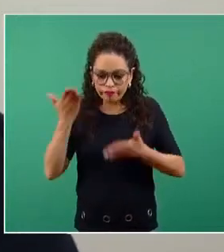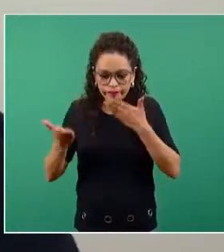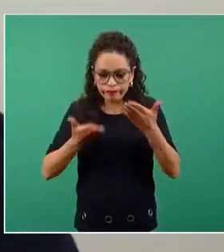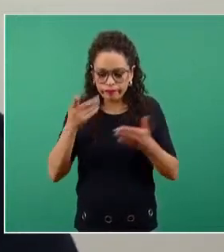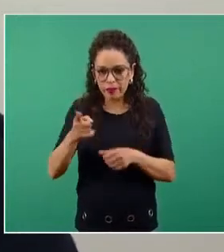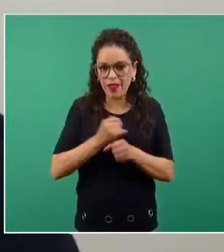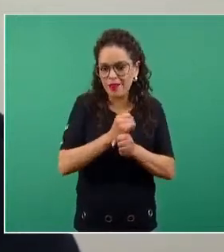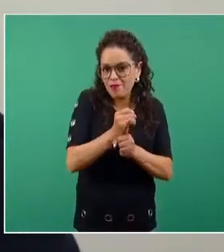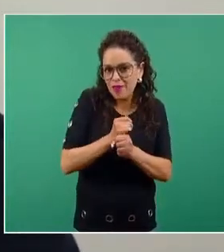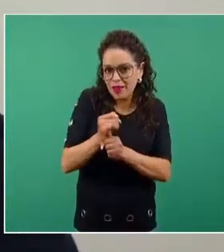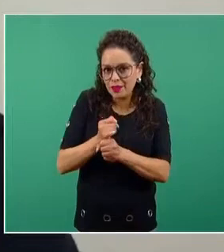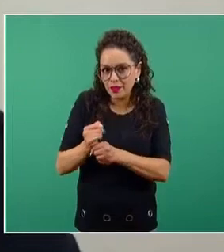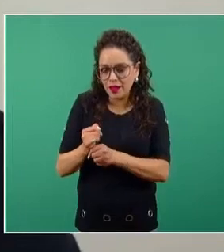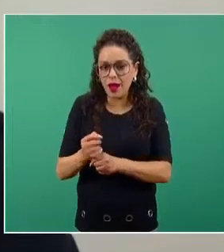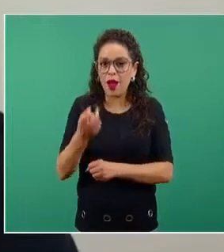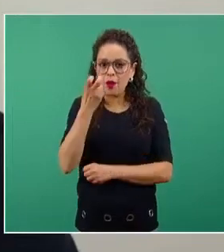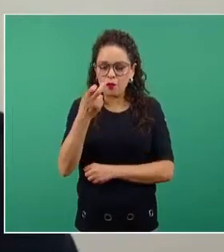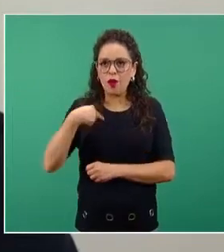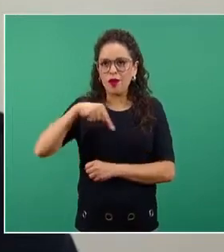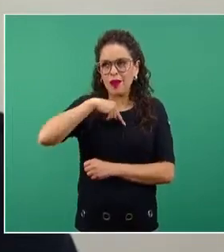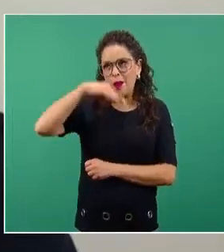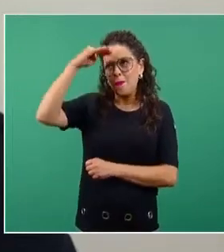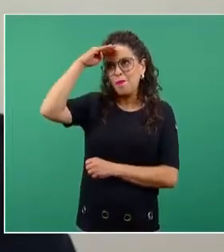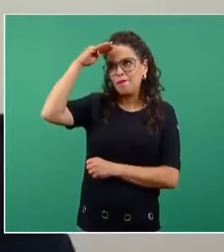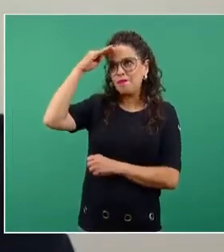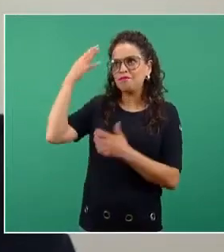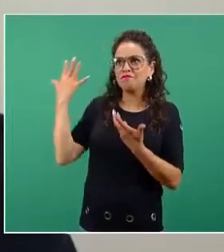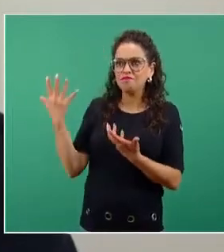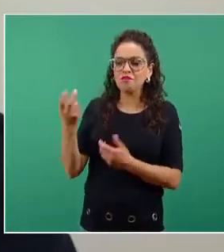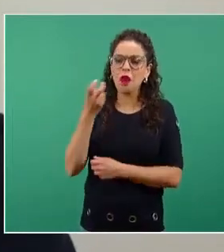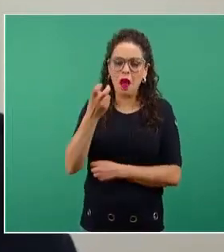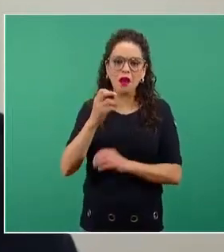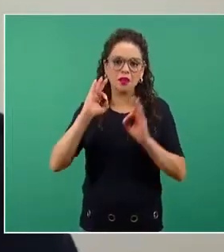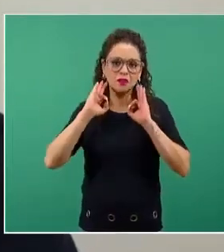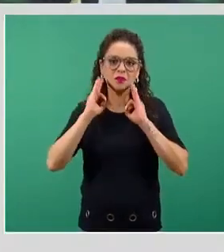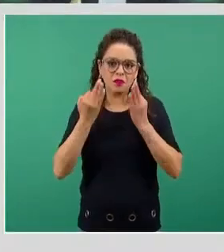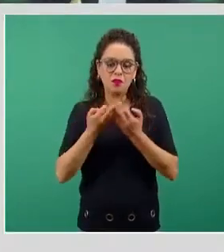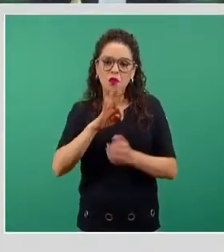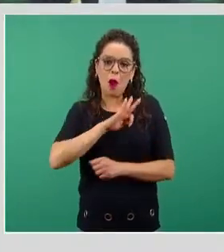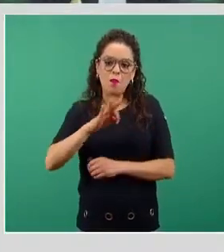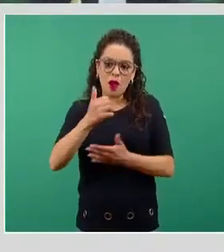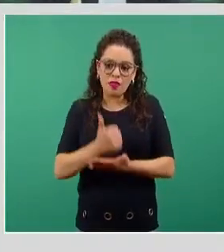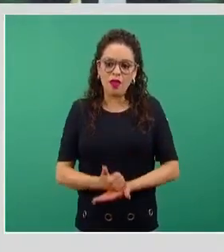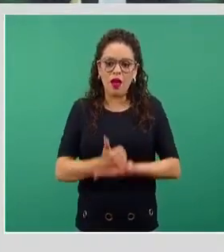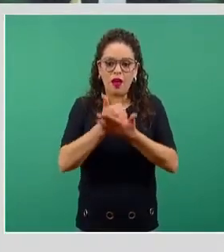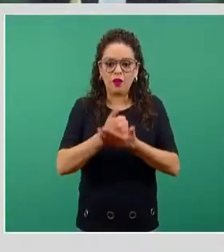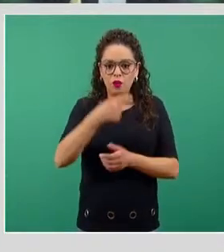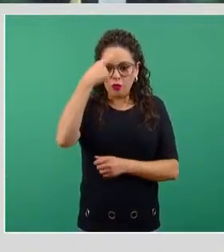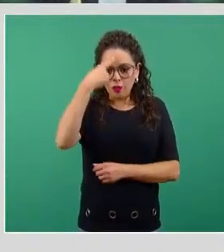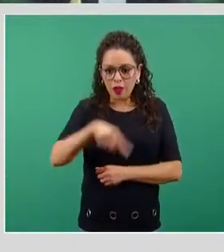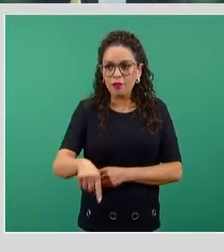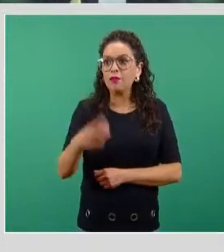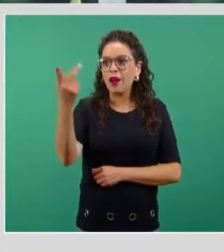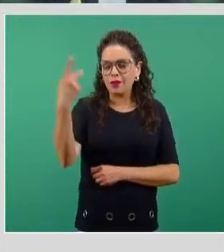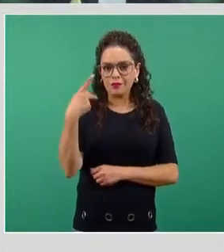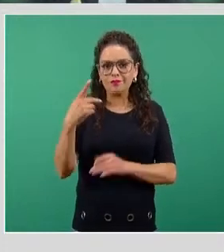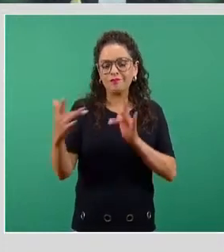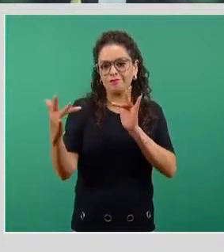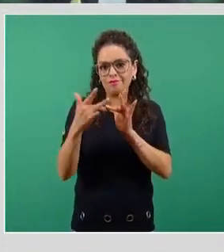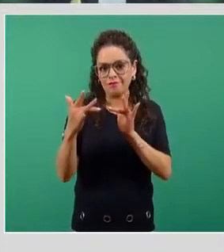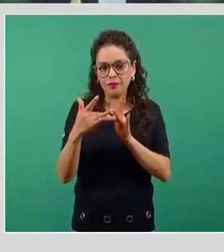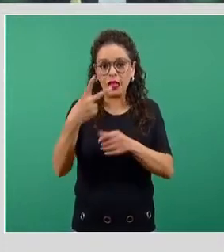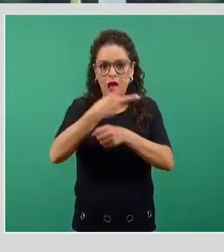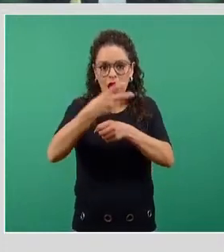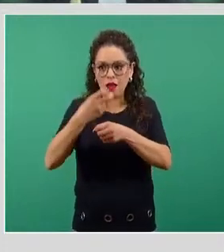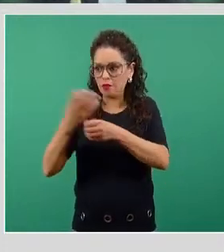Entonces consideramos que este medio obviamente va a ser el que va a permitirnos entrar en contacto con ellos, invitarlos y